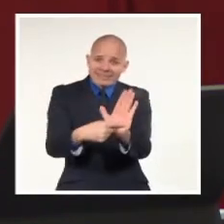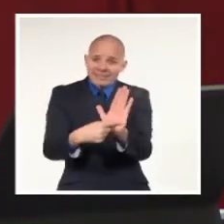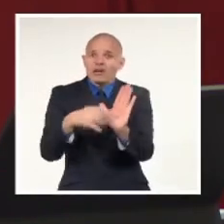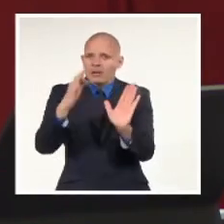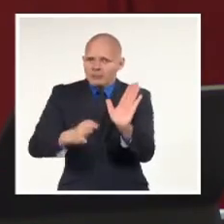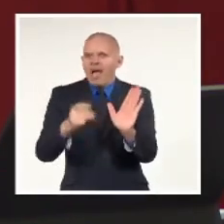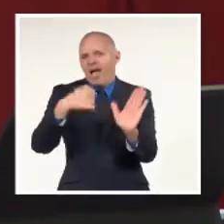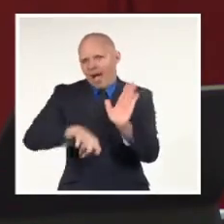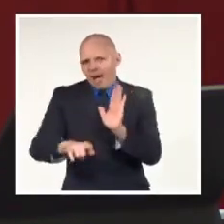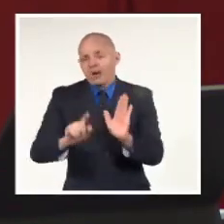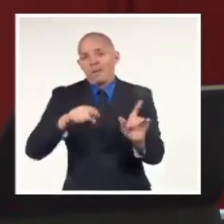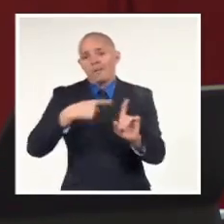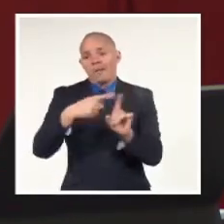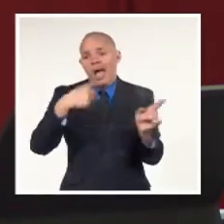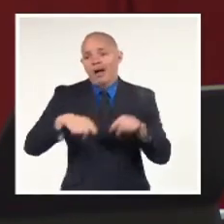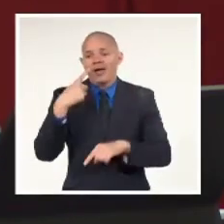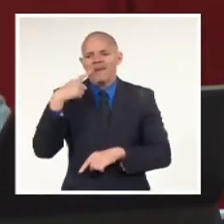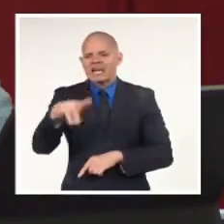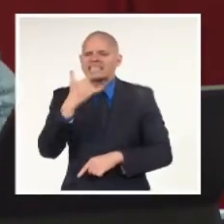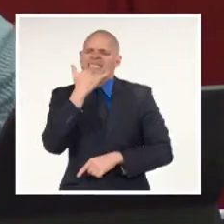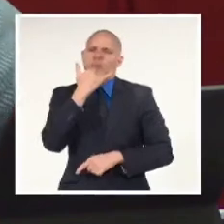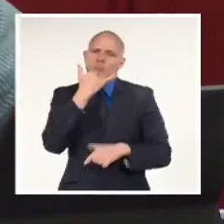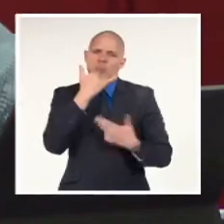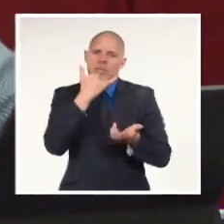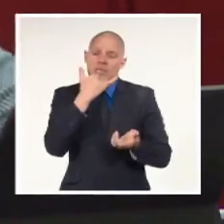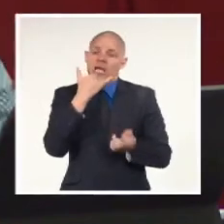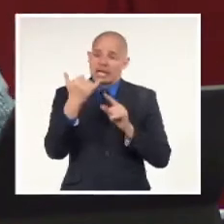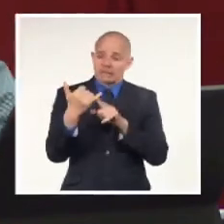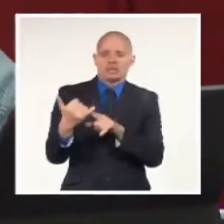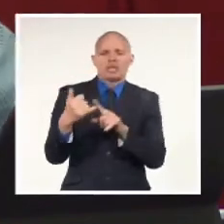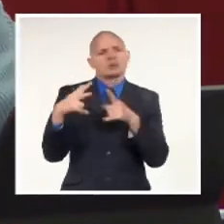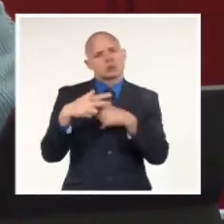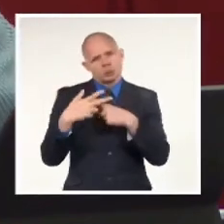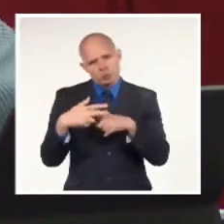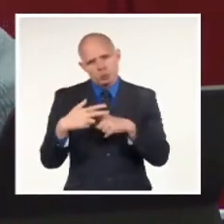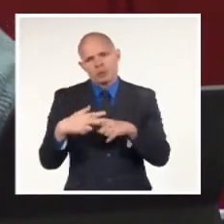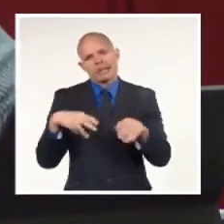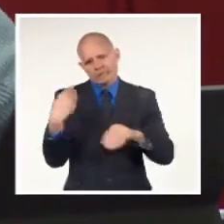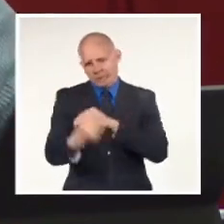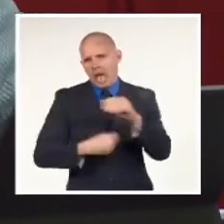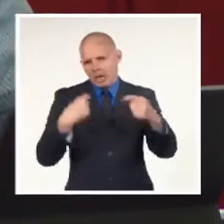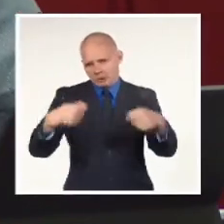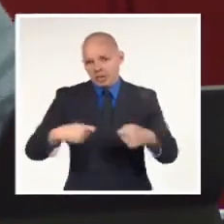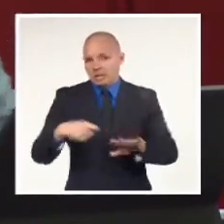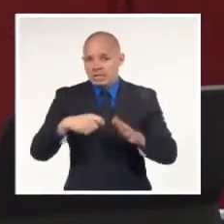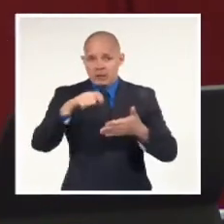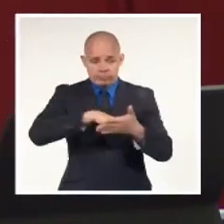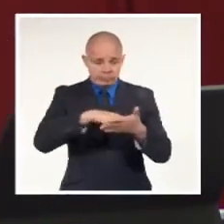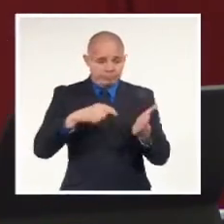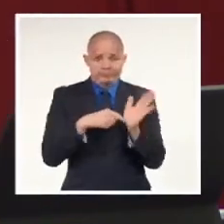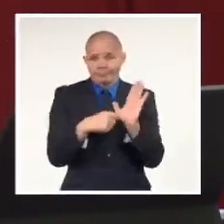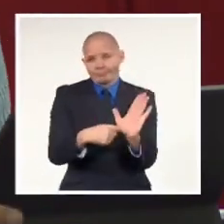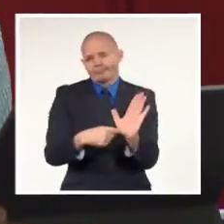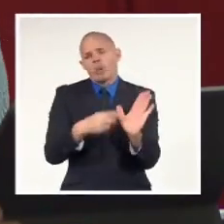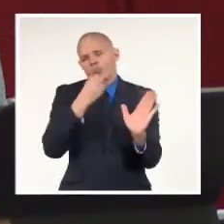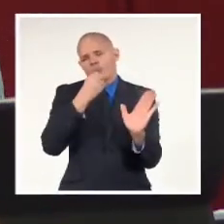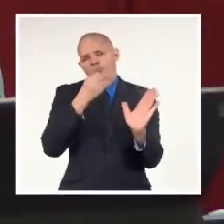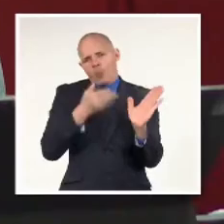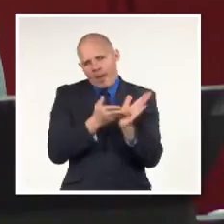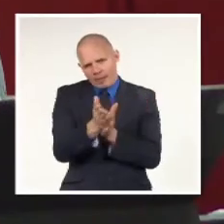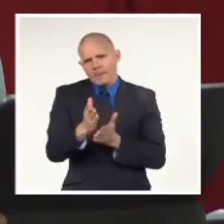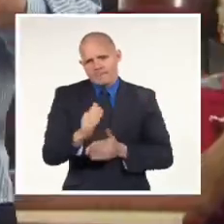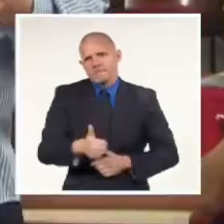sobre las actitudes y las soluciones, nosotros logramos una estrategia de verdad cumplible y que nos permita